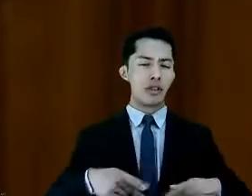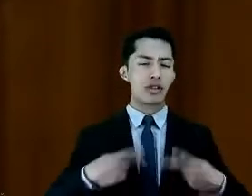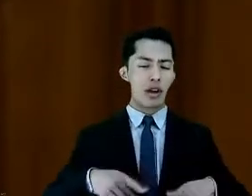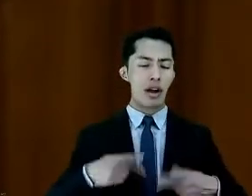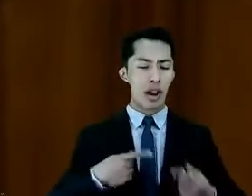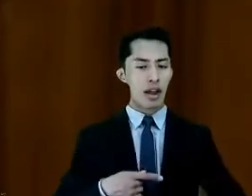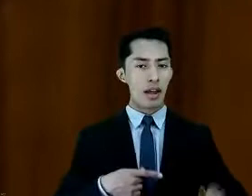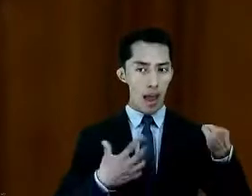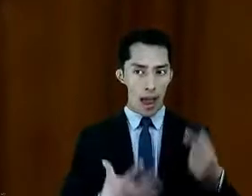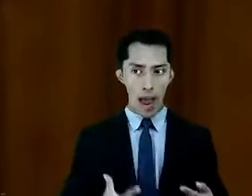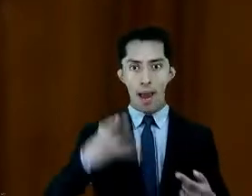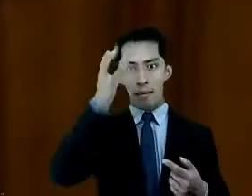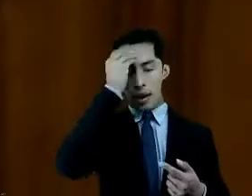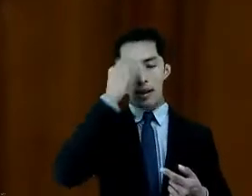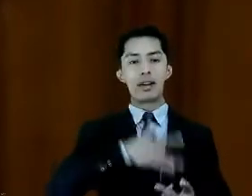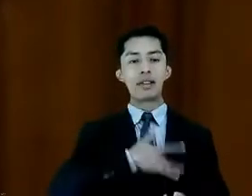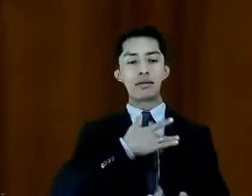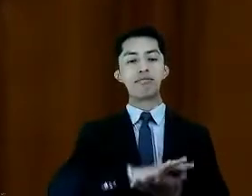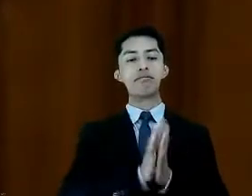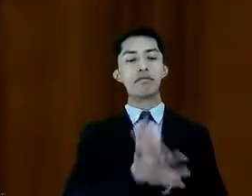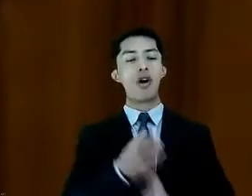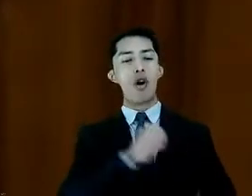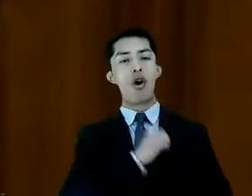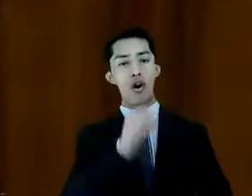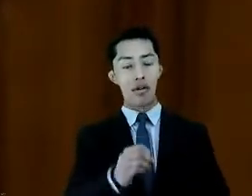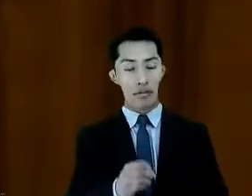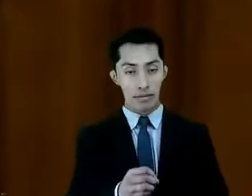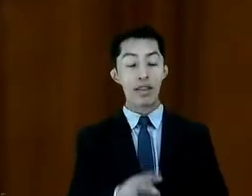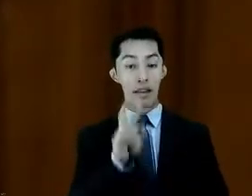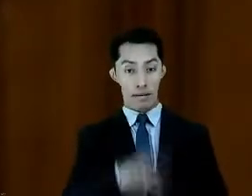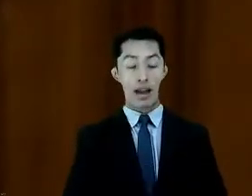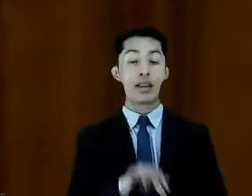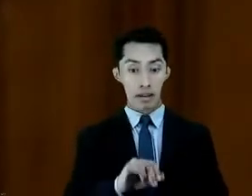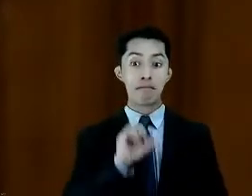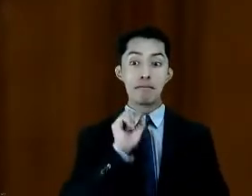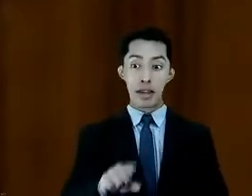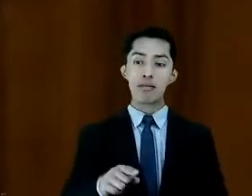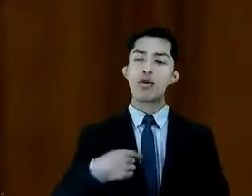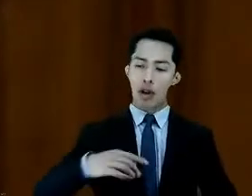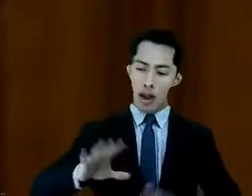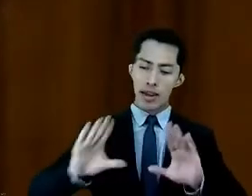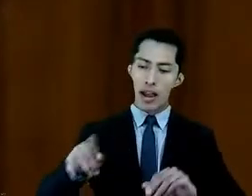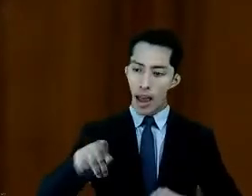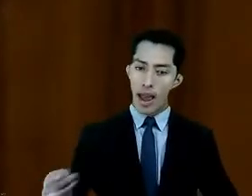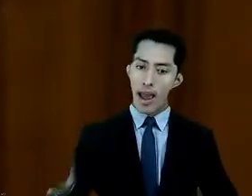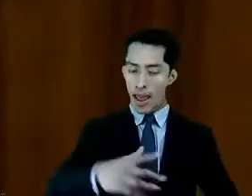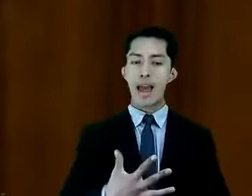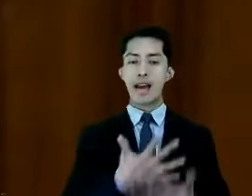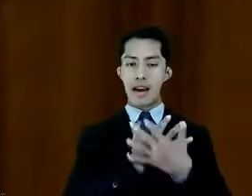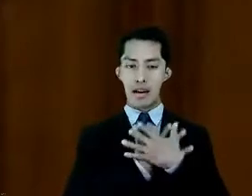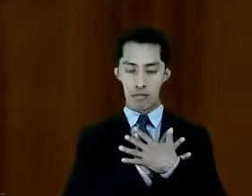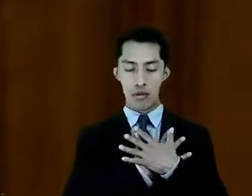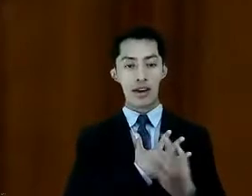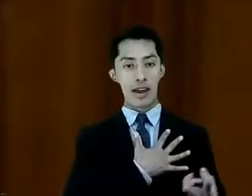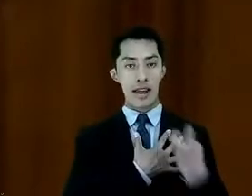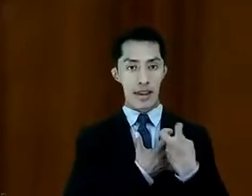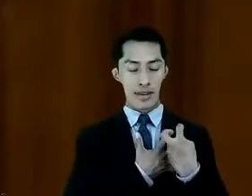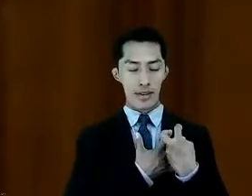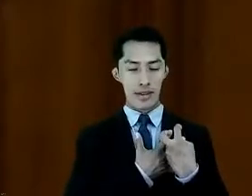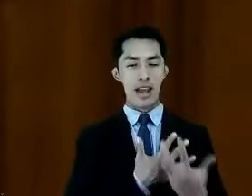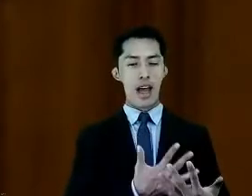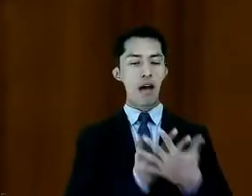aprende a odiar. También se le puede enseñar a amar. El amor llega